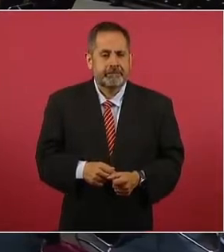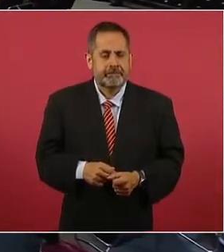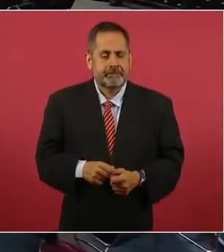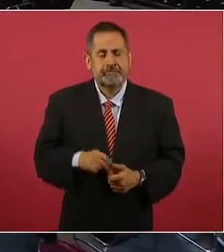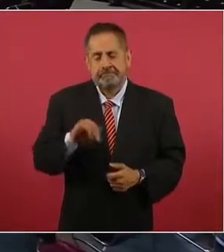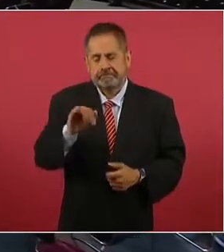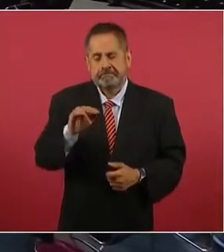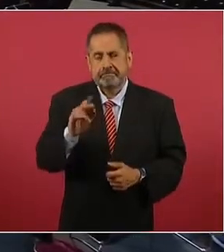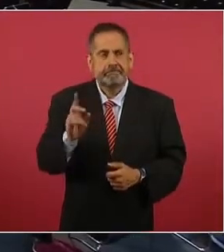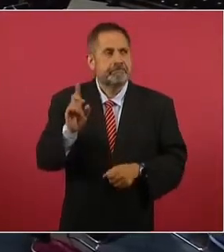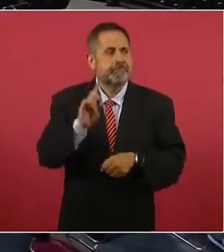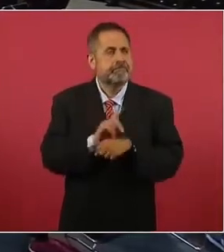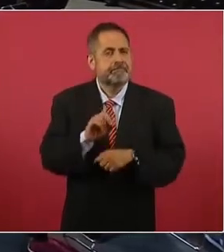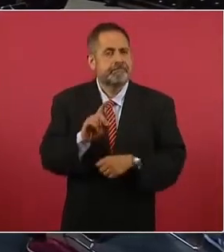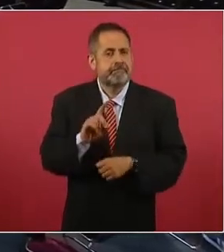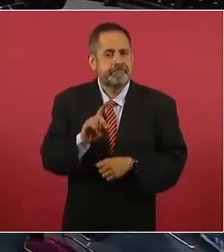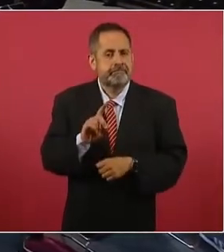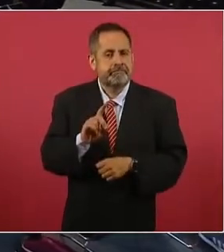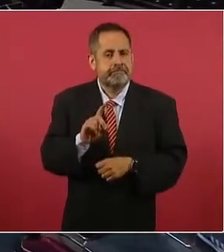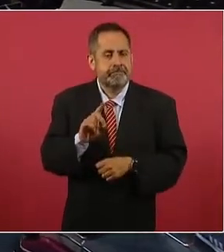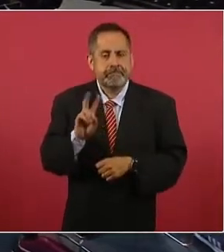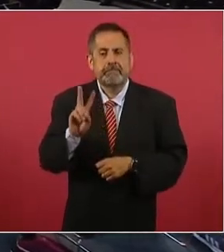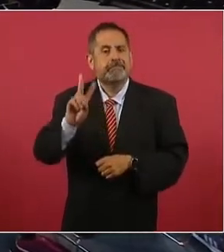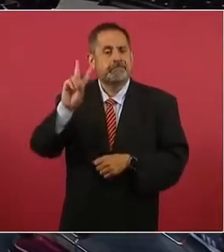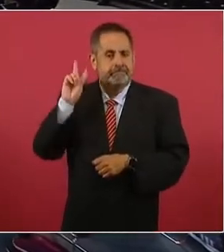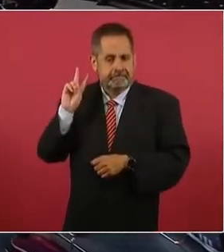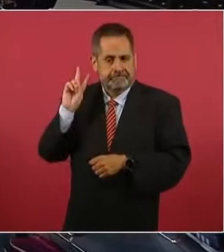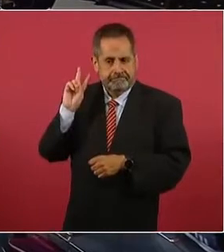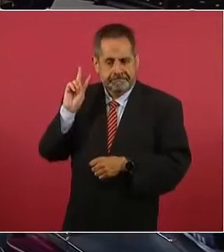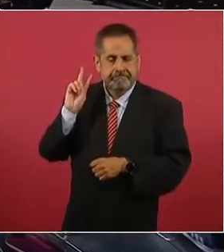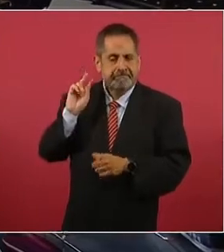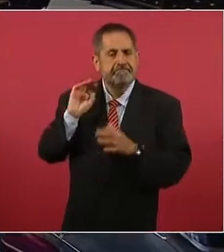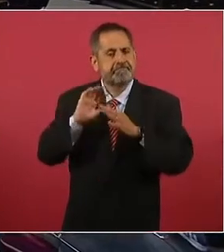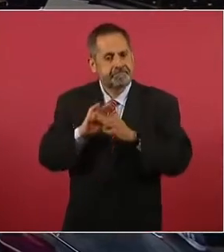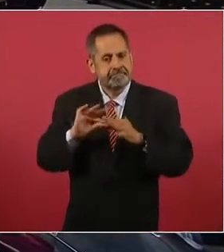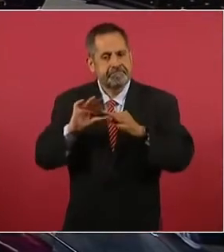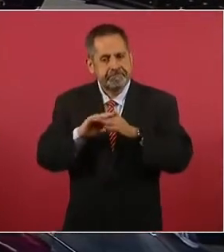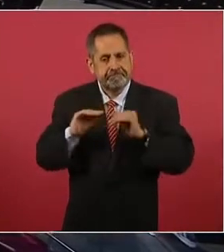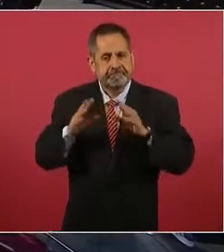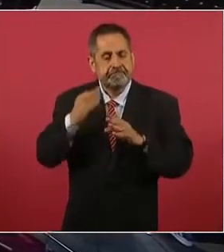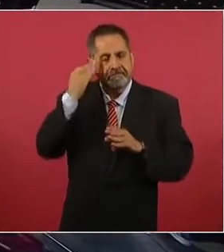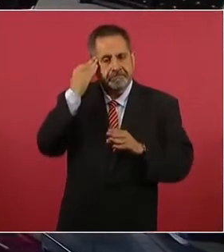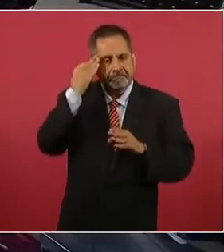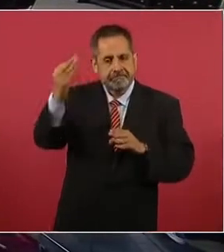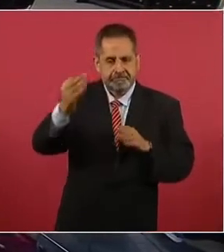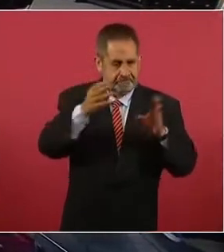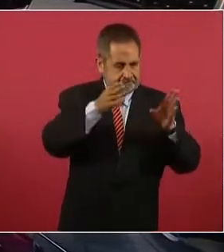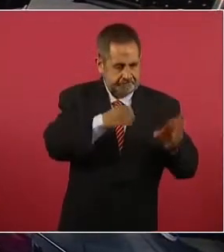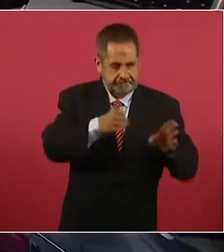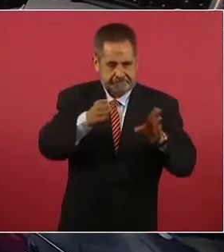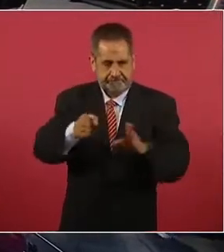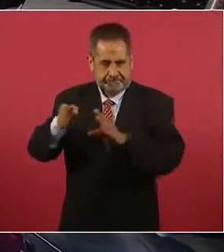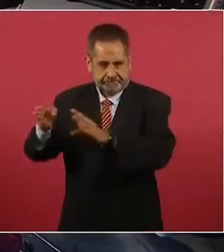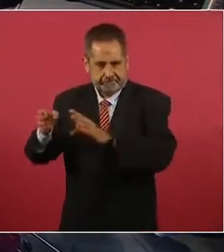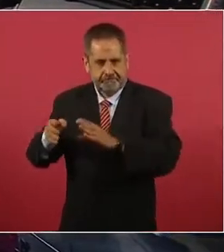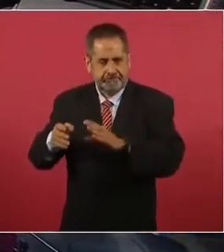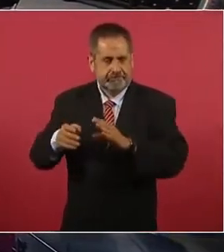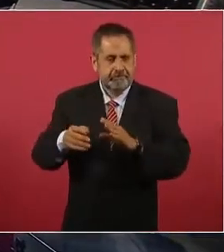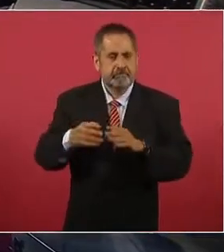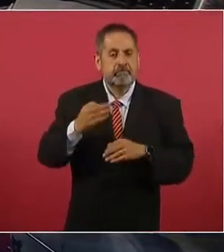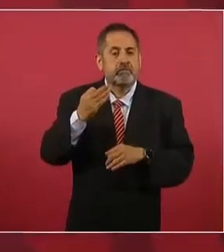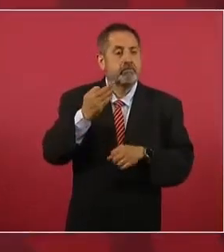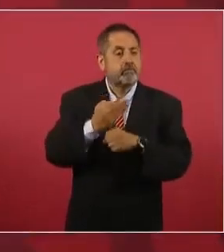Sí, el viernes se explicó en qué etapa estábamos. La